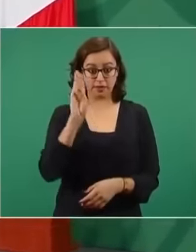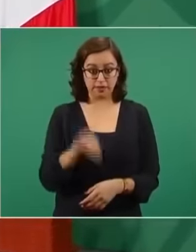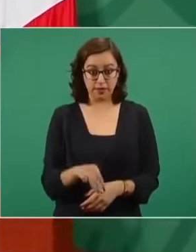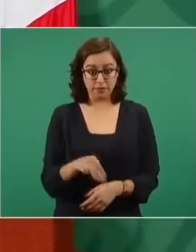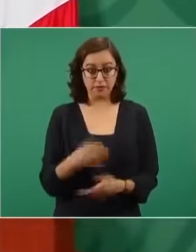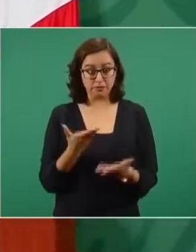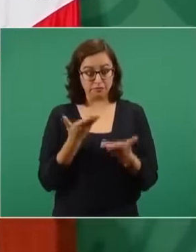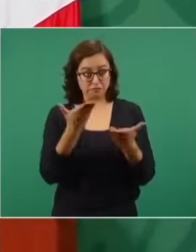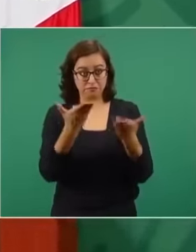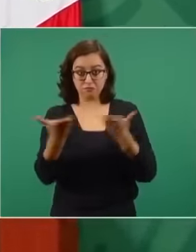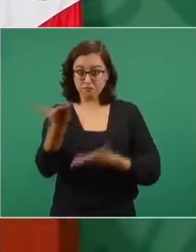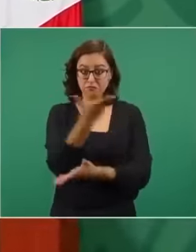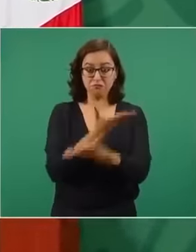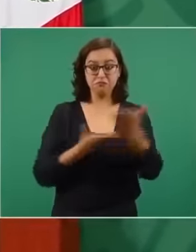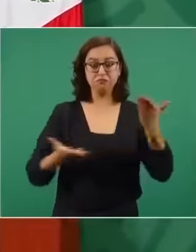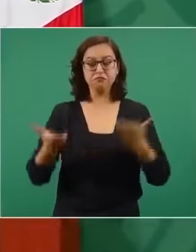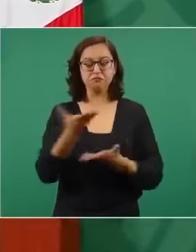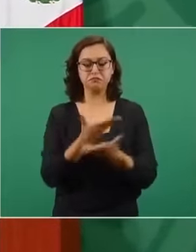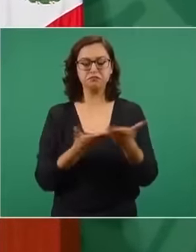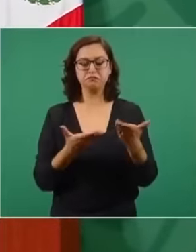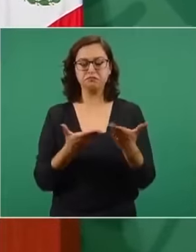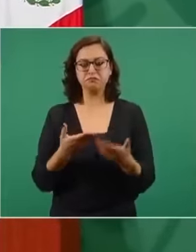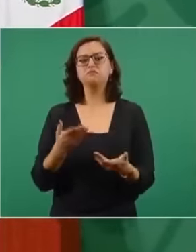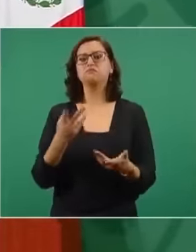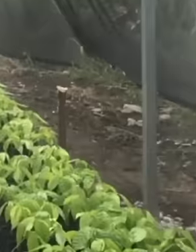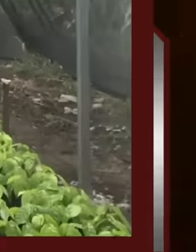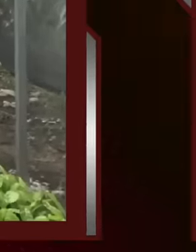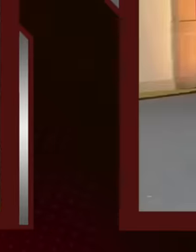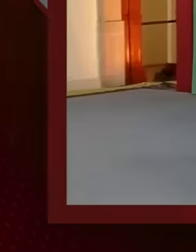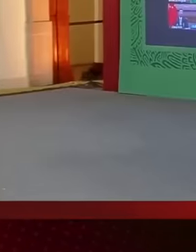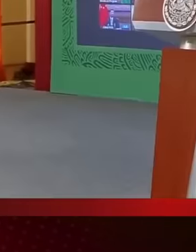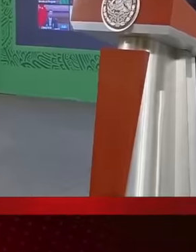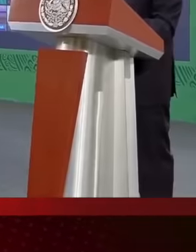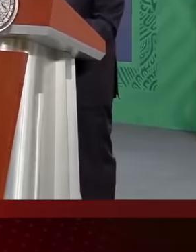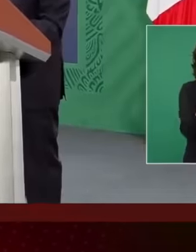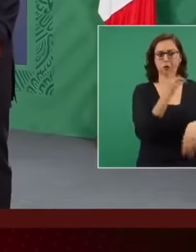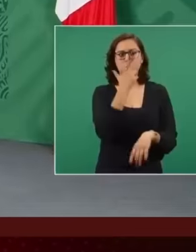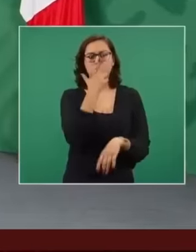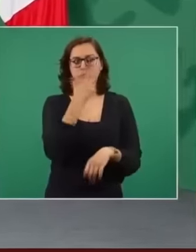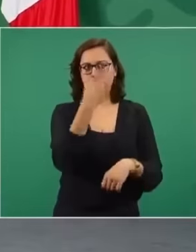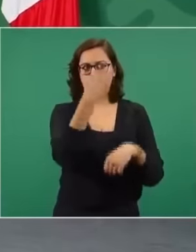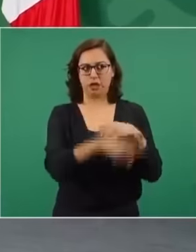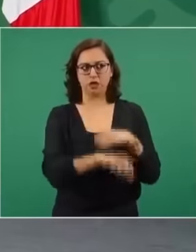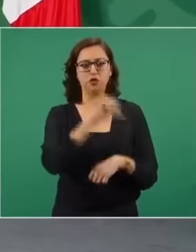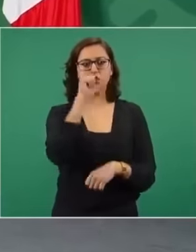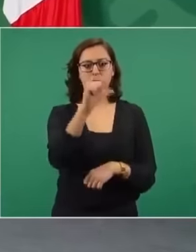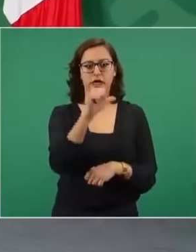Vida en El Salvador, en Guatemala y en Honduras.